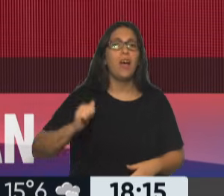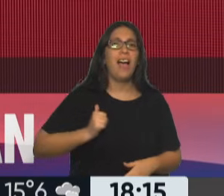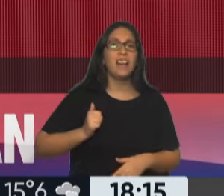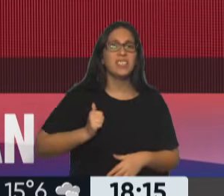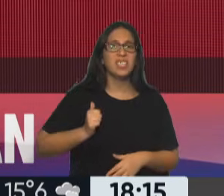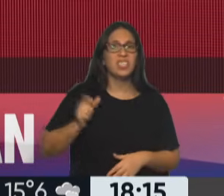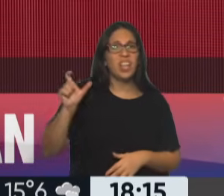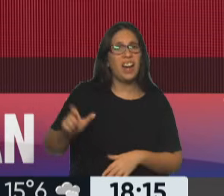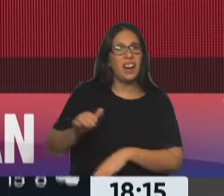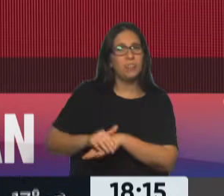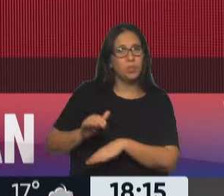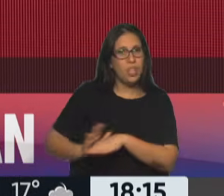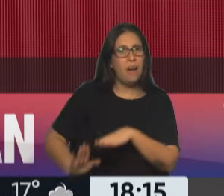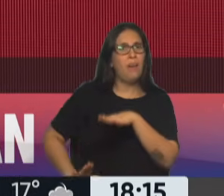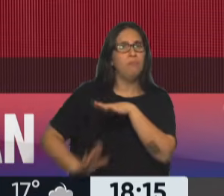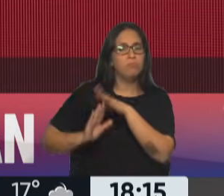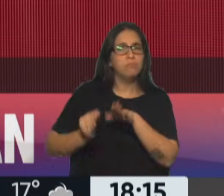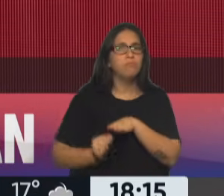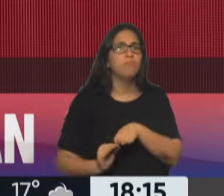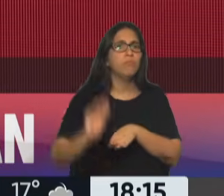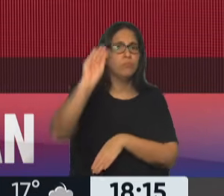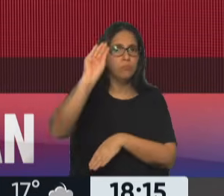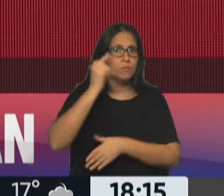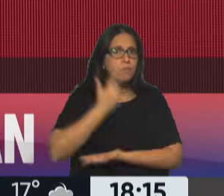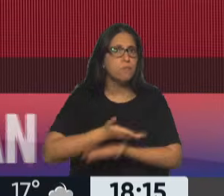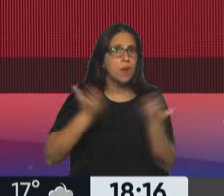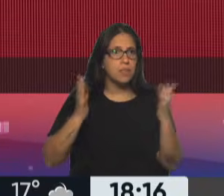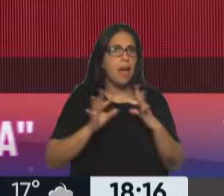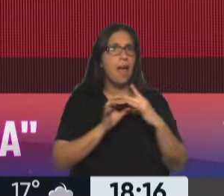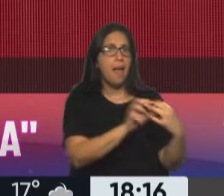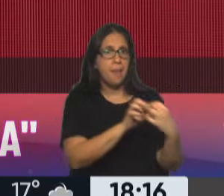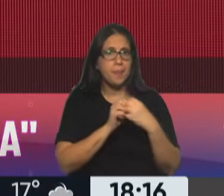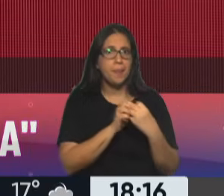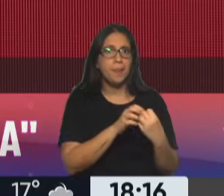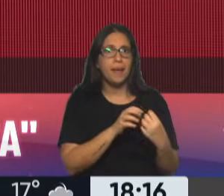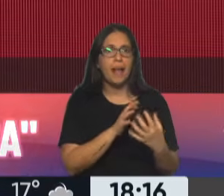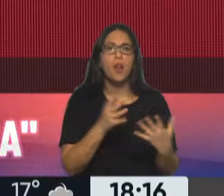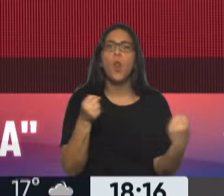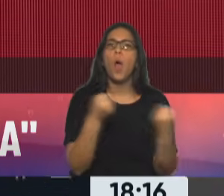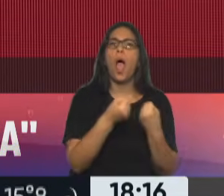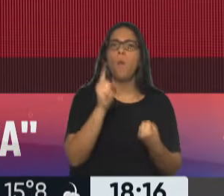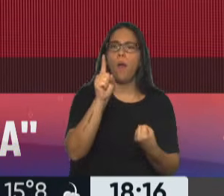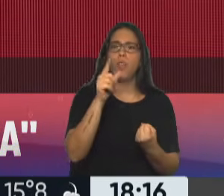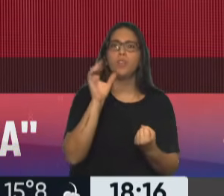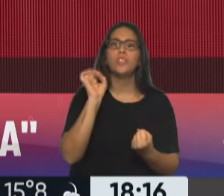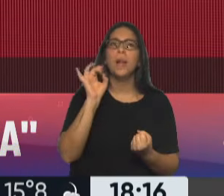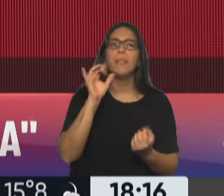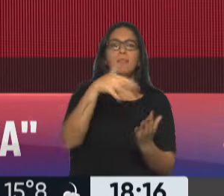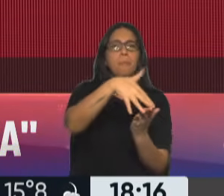alguna manera ratificado, diga como que se va en ese camino, para esto que no es un acuerdo, Pablo, es un memorándum de entendimiento,